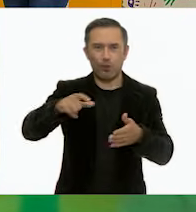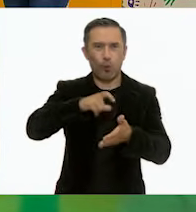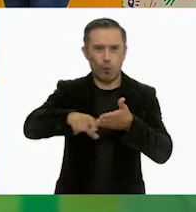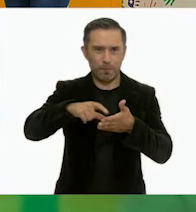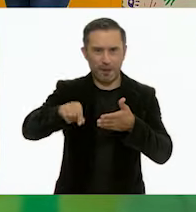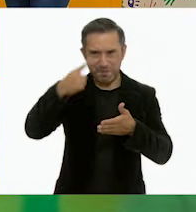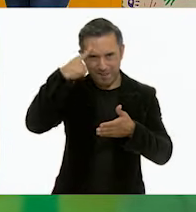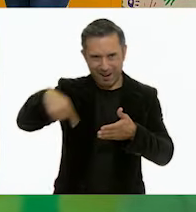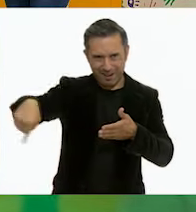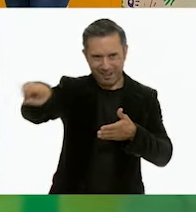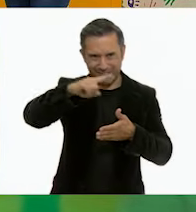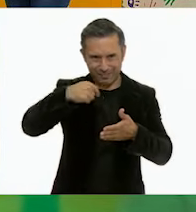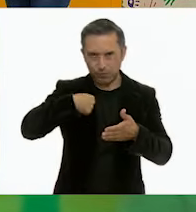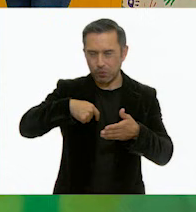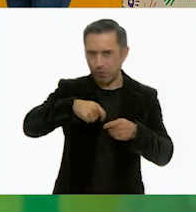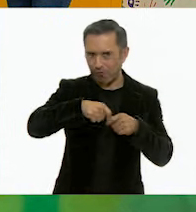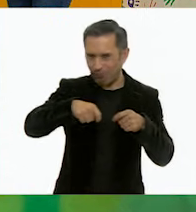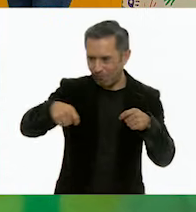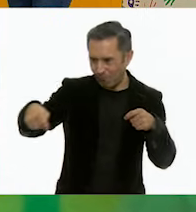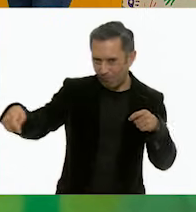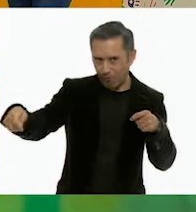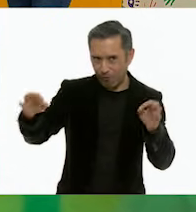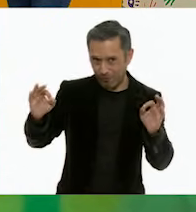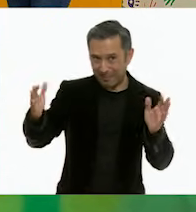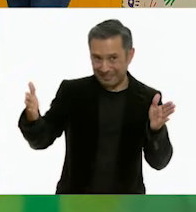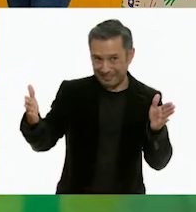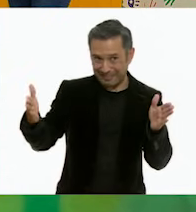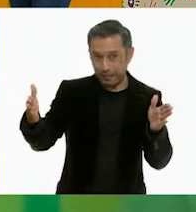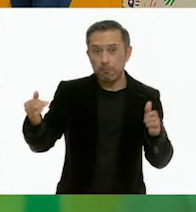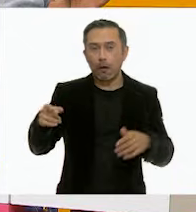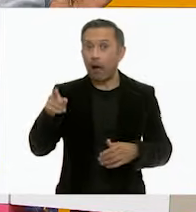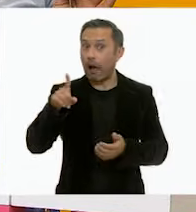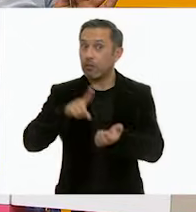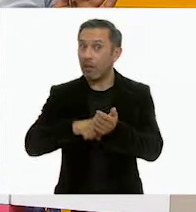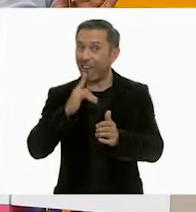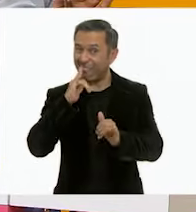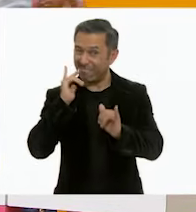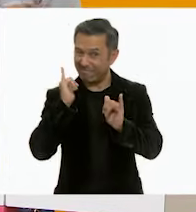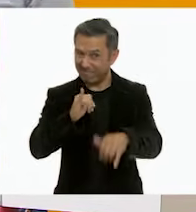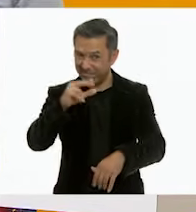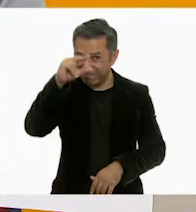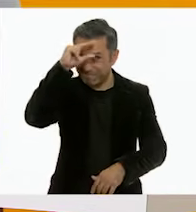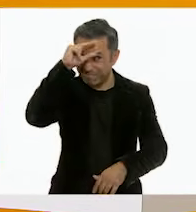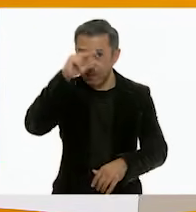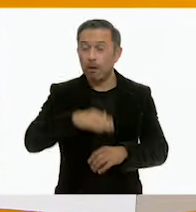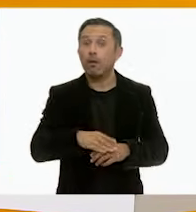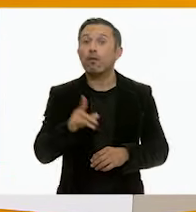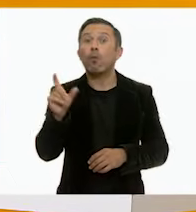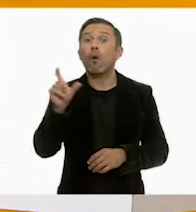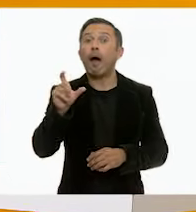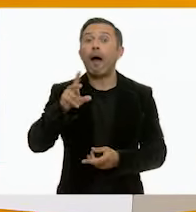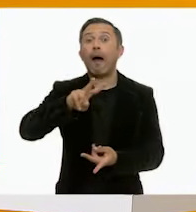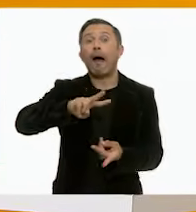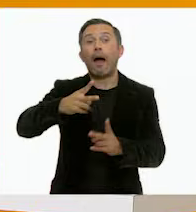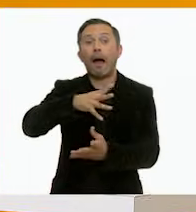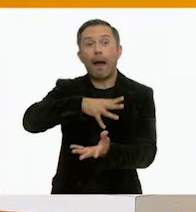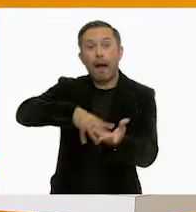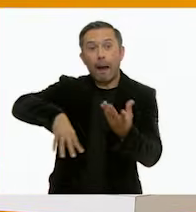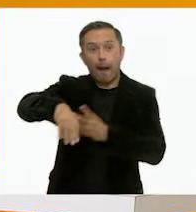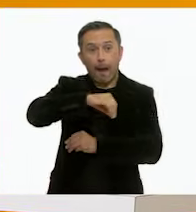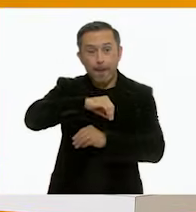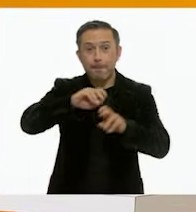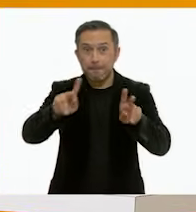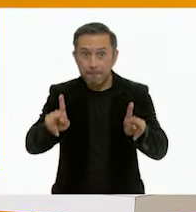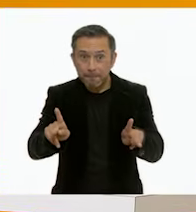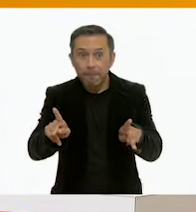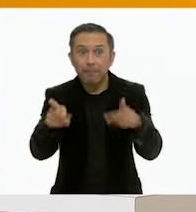pueblo. Pero bien listo, porque cuando él vendía la tela, utilizaba